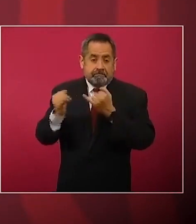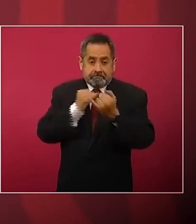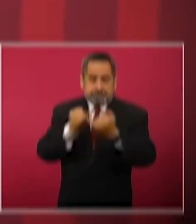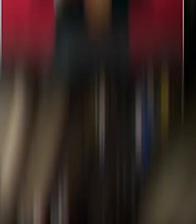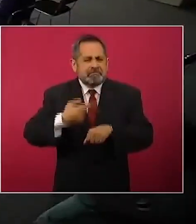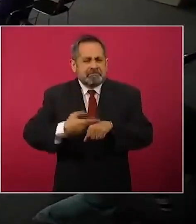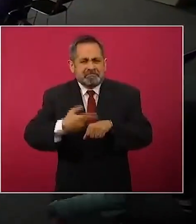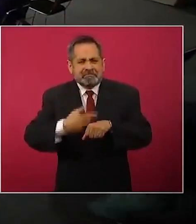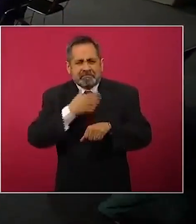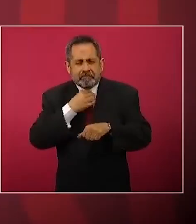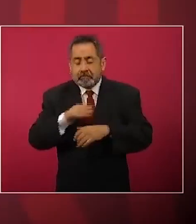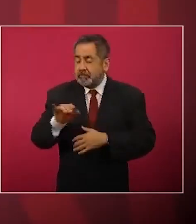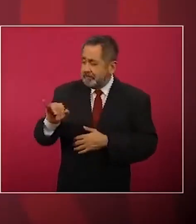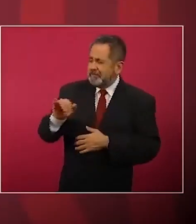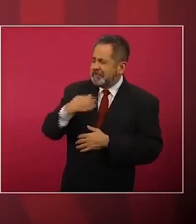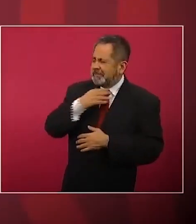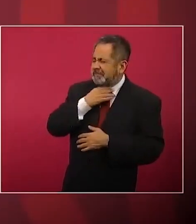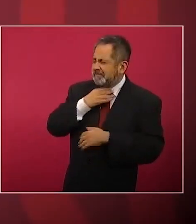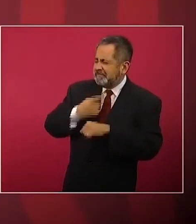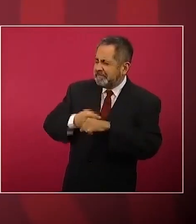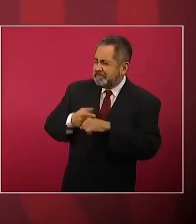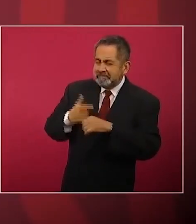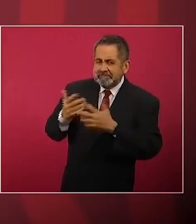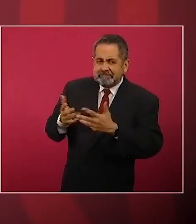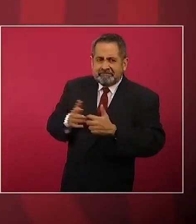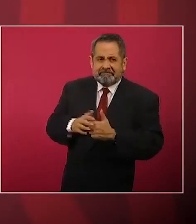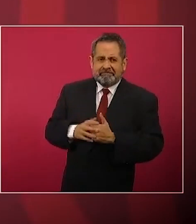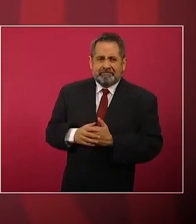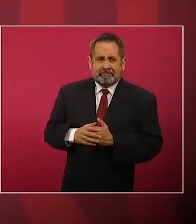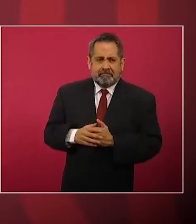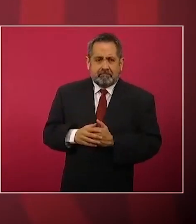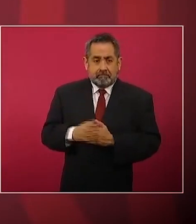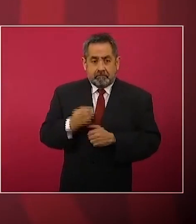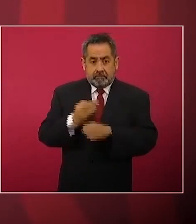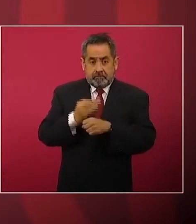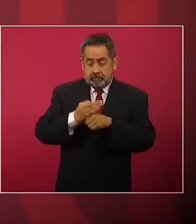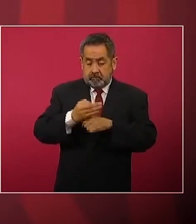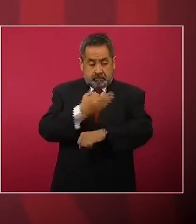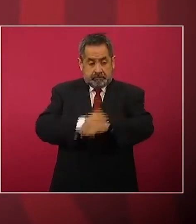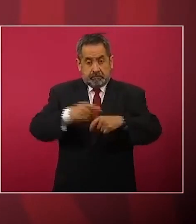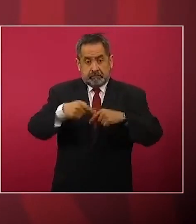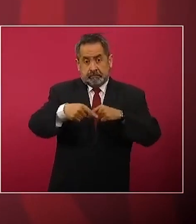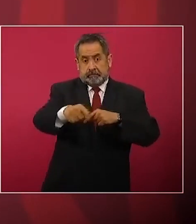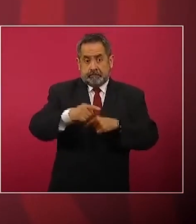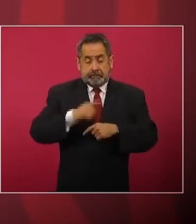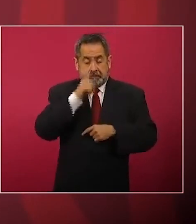una gripe. Amanecí ronco, voy a hacer la prueba más tarde,